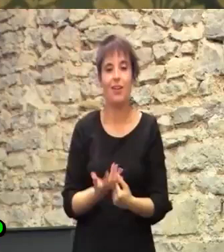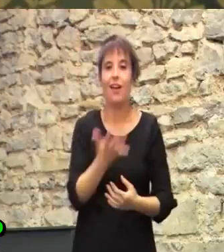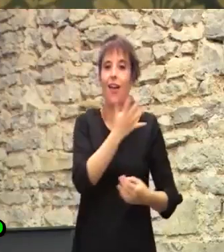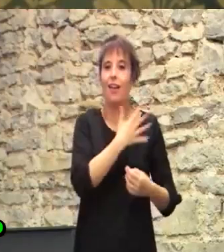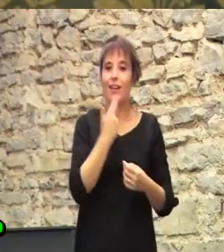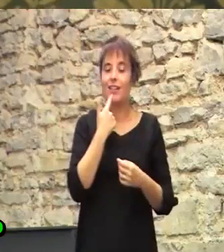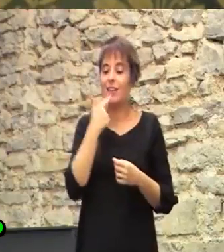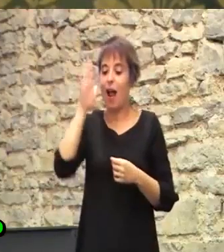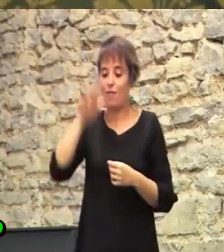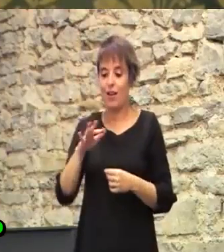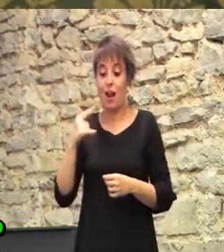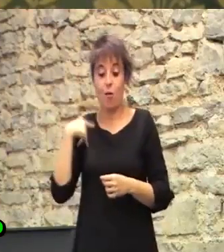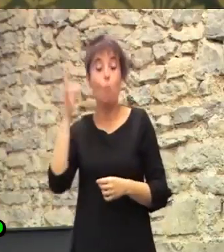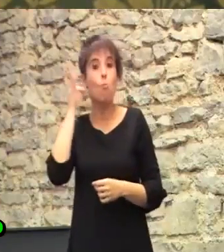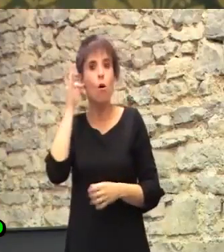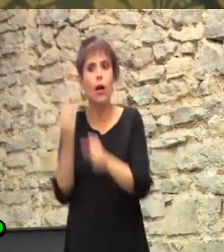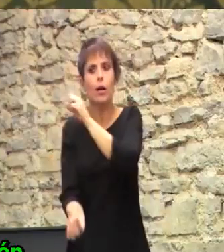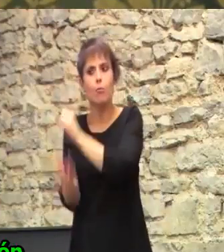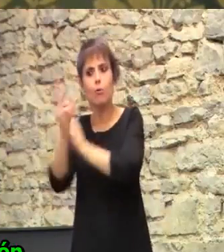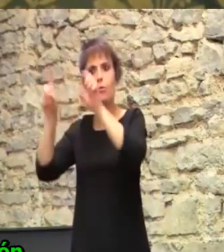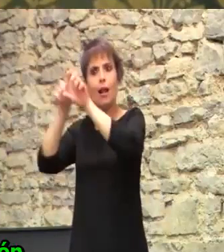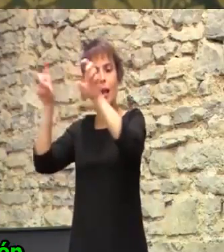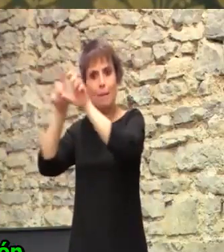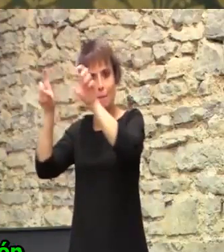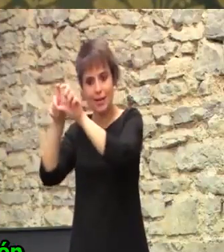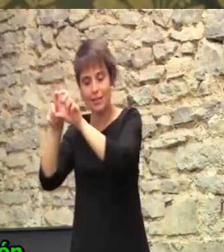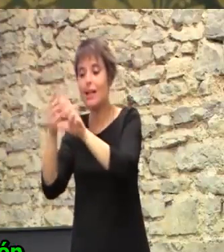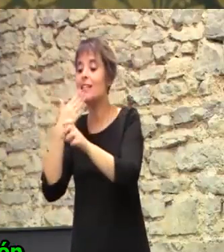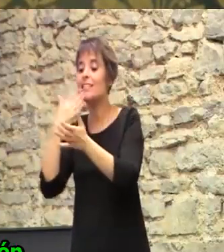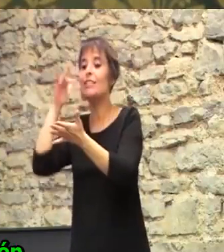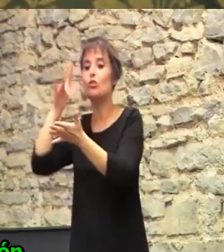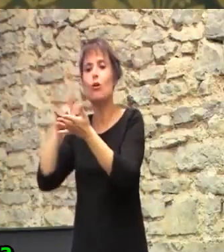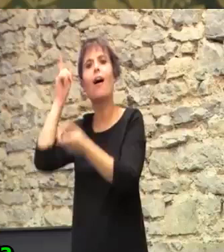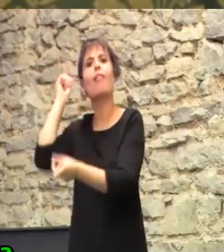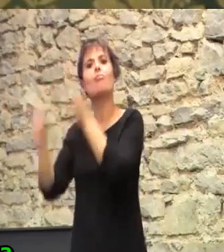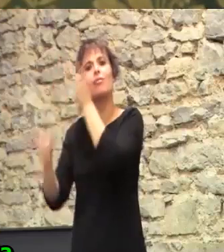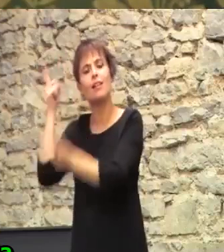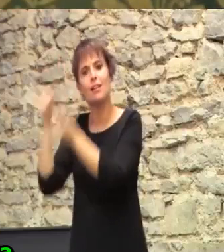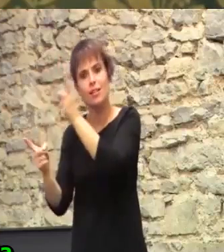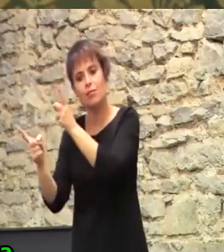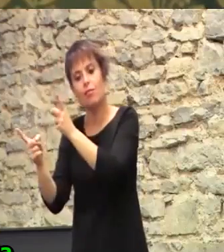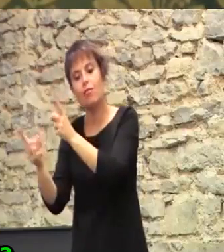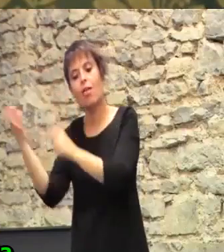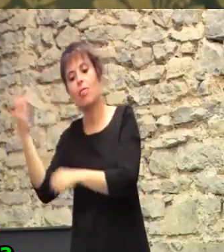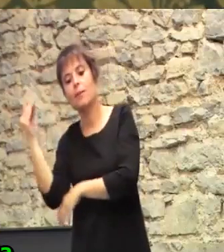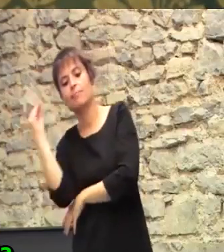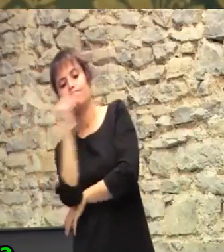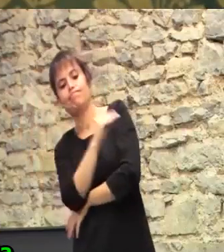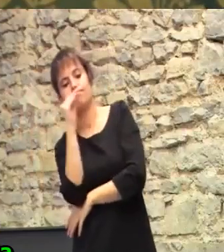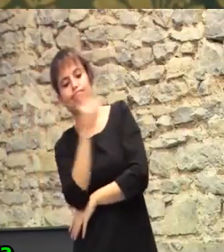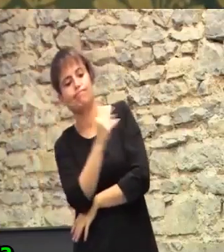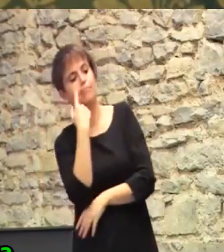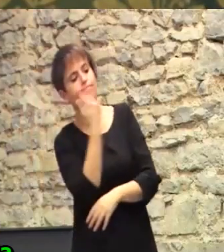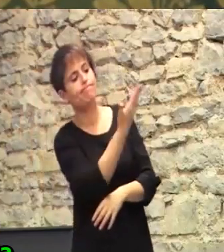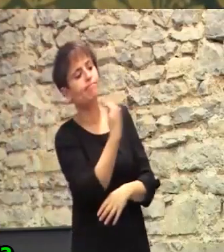que habían sido las dueñas originarias de las empresas cada vez que tenían que tomar una decisión tenían que pasar por el filtro